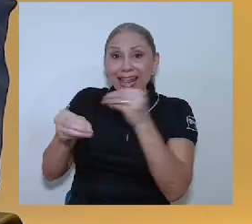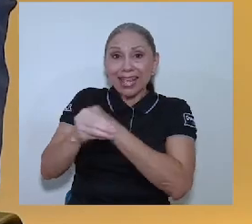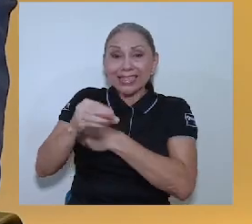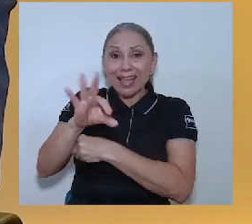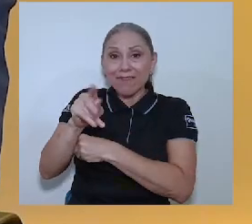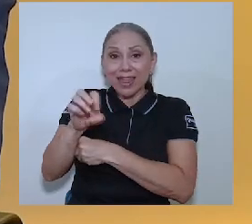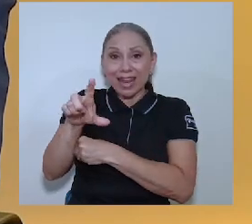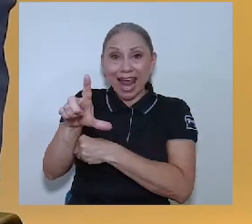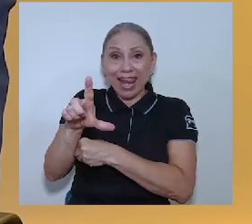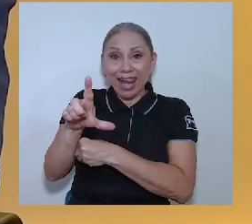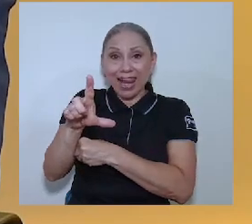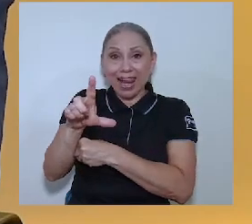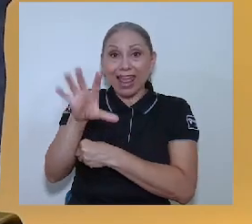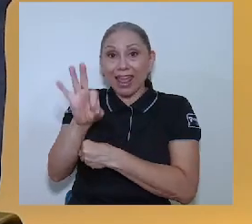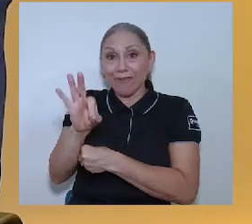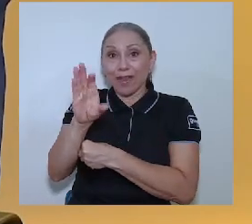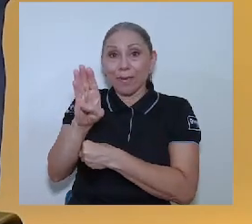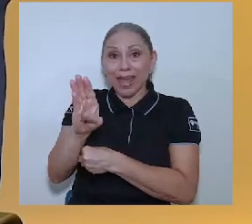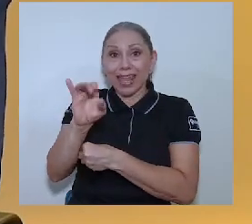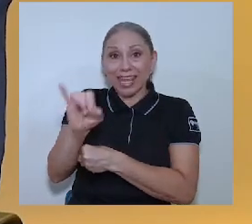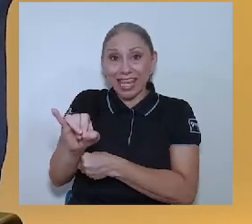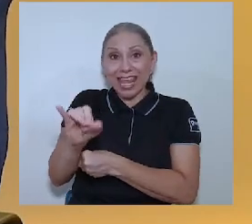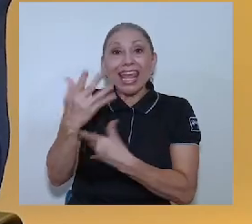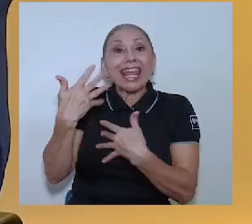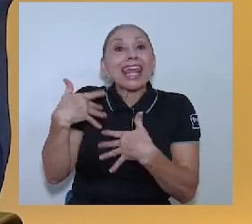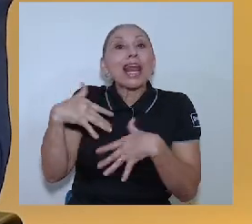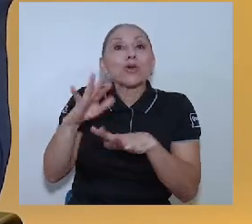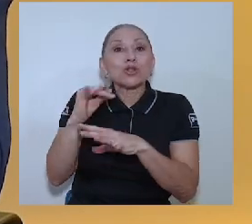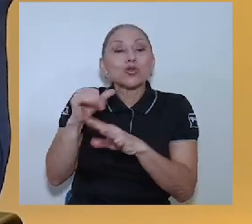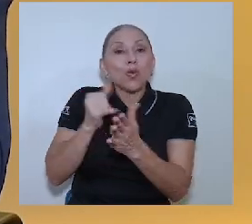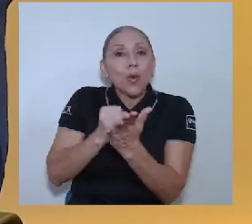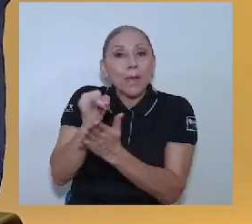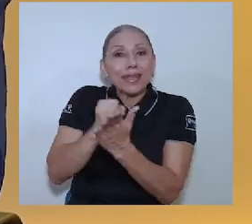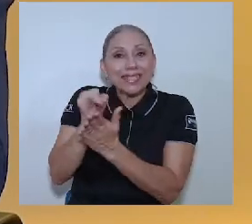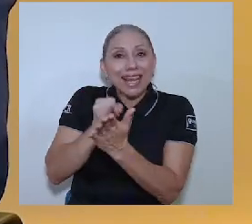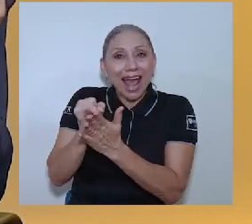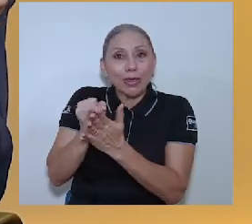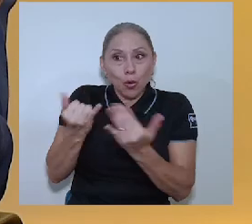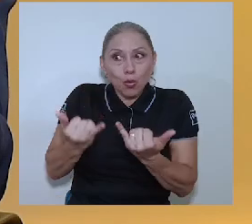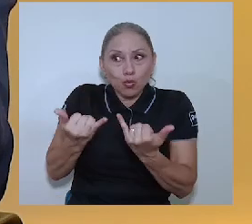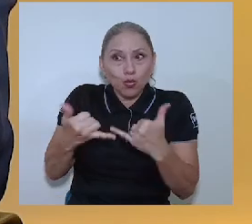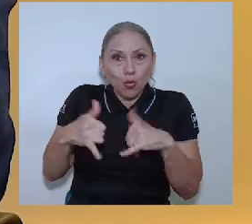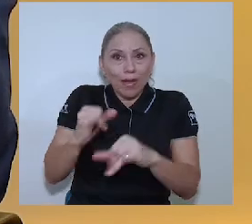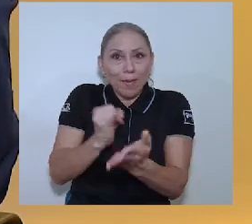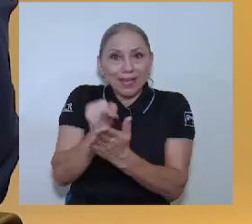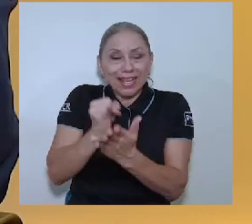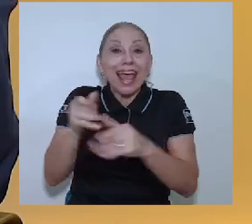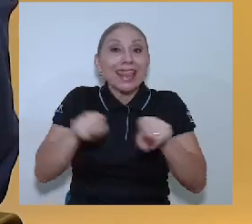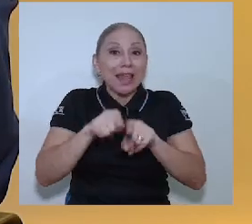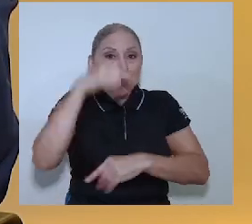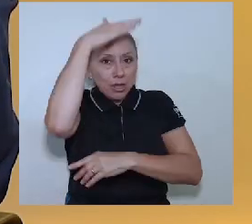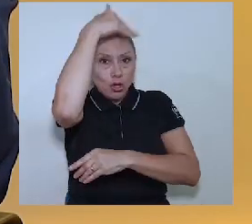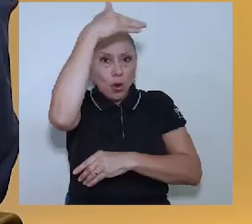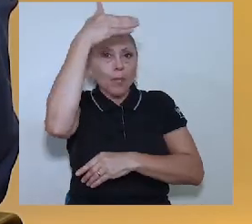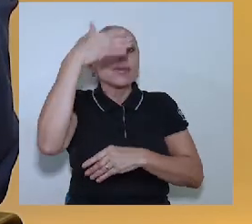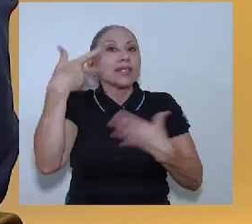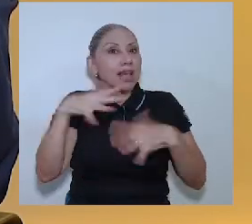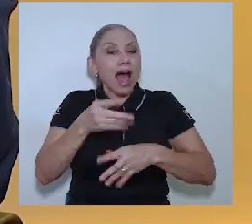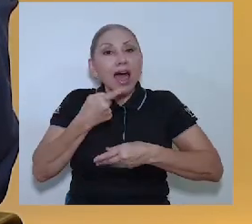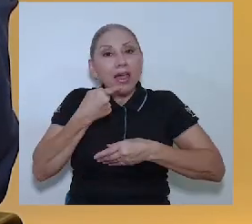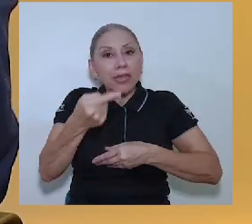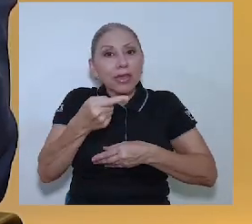estuvo investigando. Después Trump ha anunciado la expulsión de 11 millones